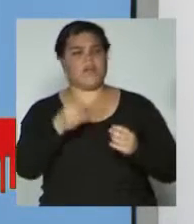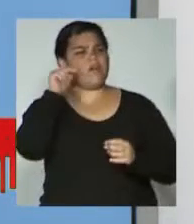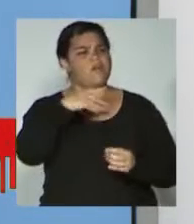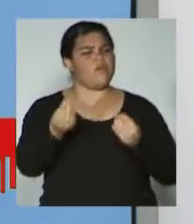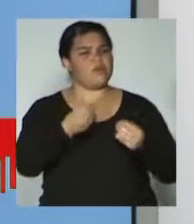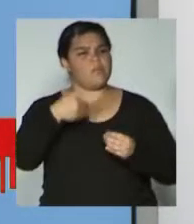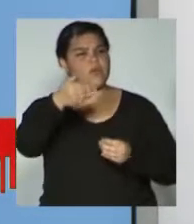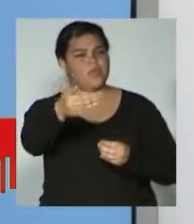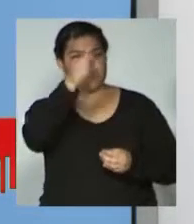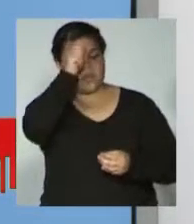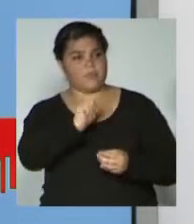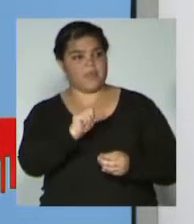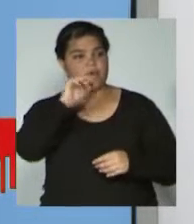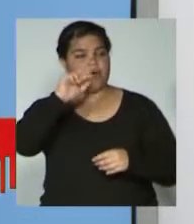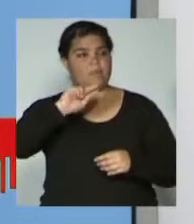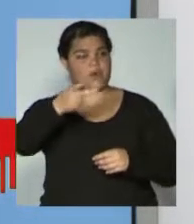la elección de